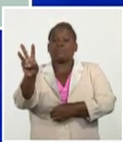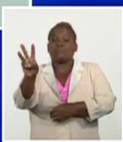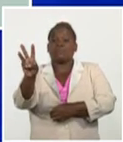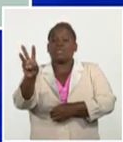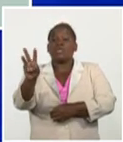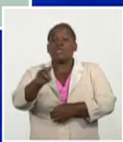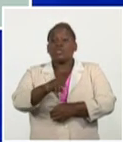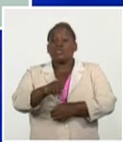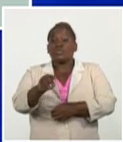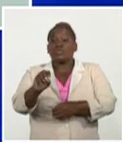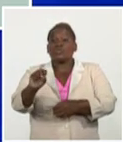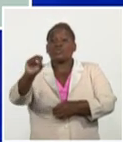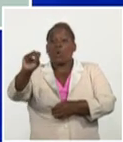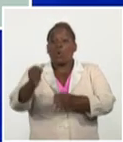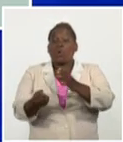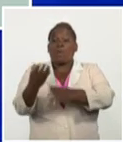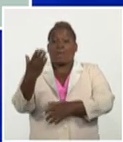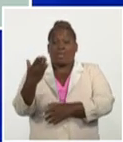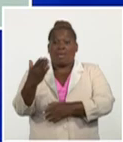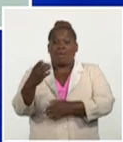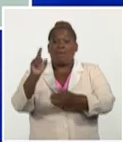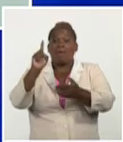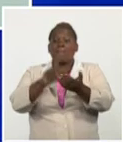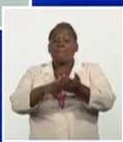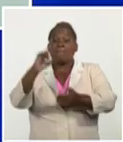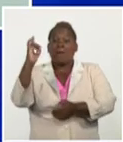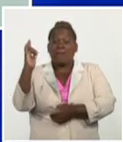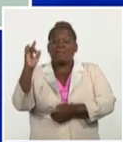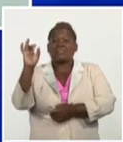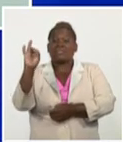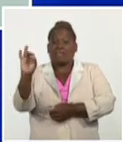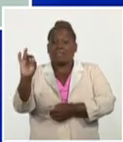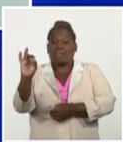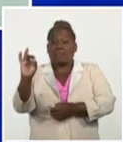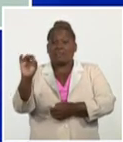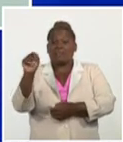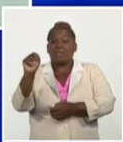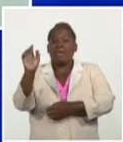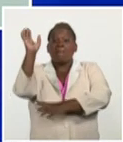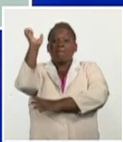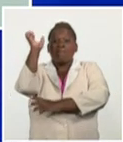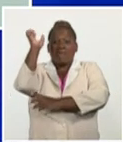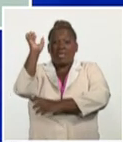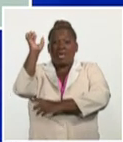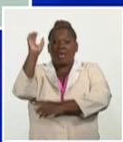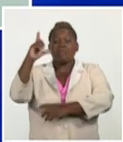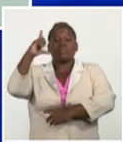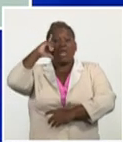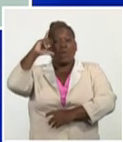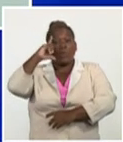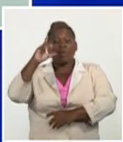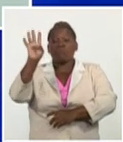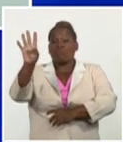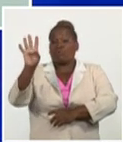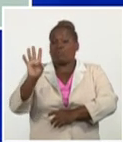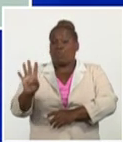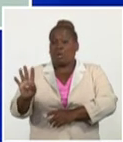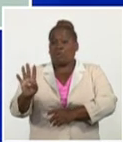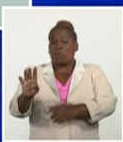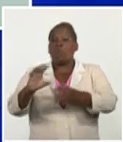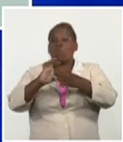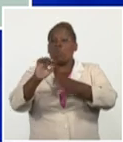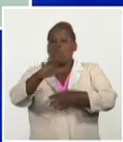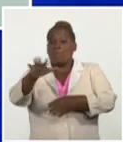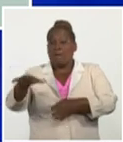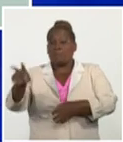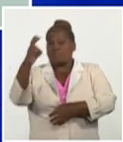Palma Soriano con 7, Mella, San Luis con 4 cada uno, y Guamá y Segundo Frente